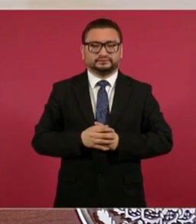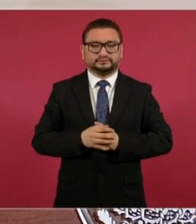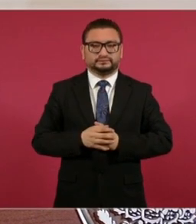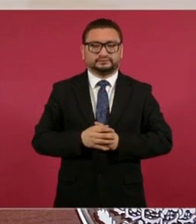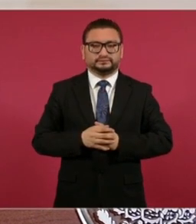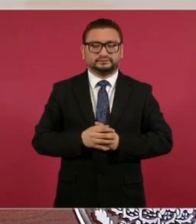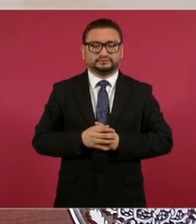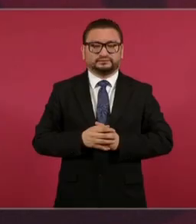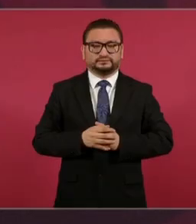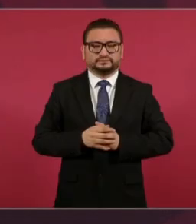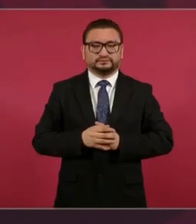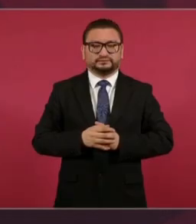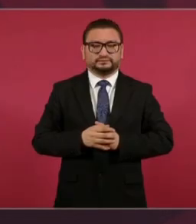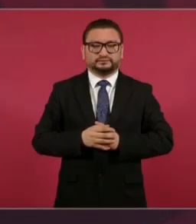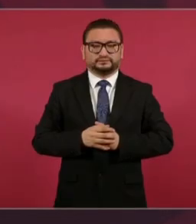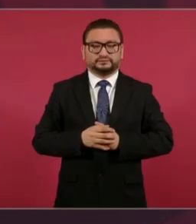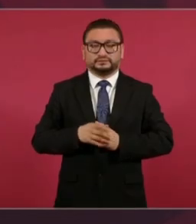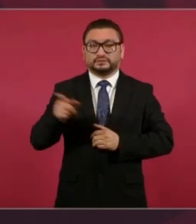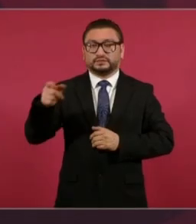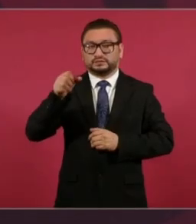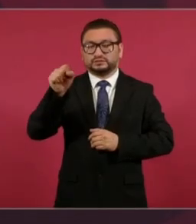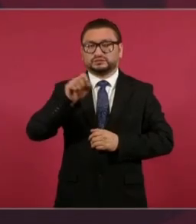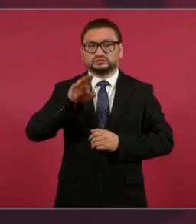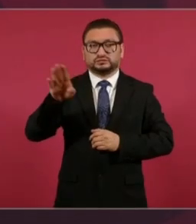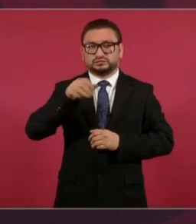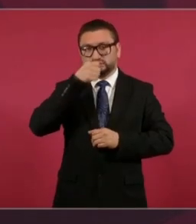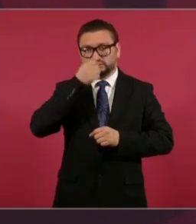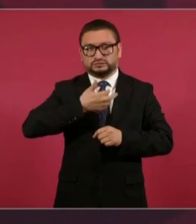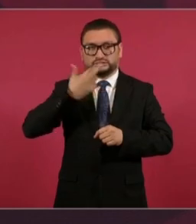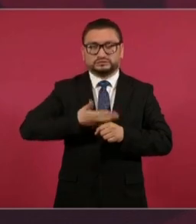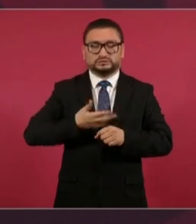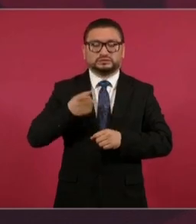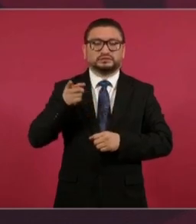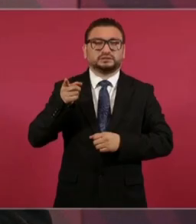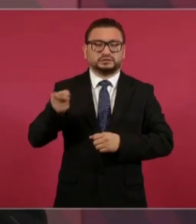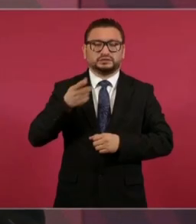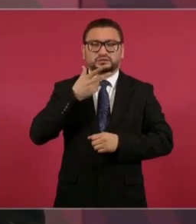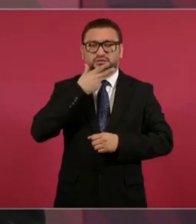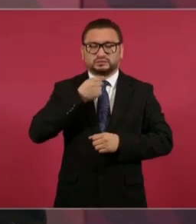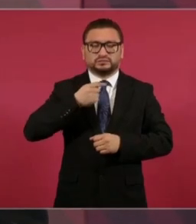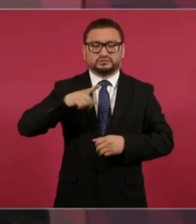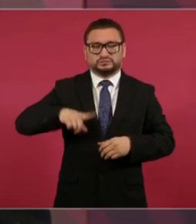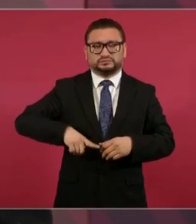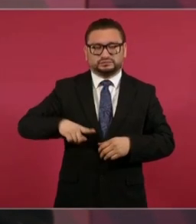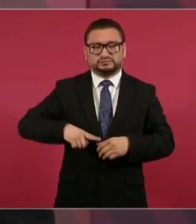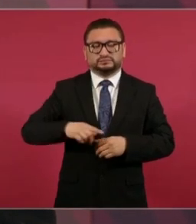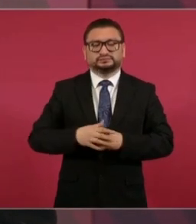sucedió es que el subsecretario de